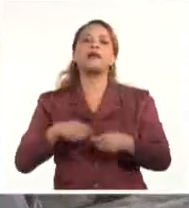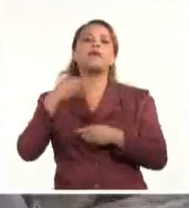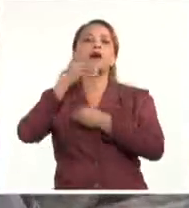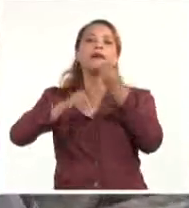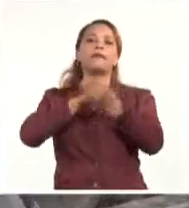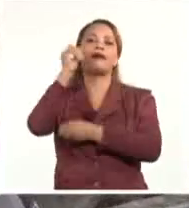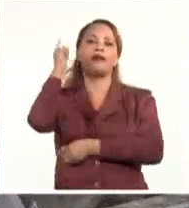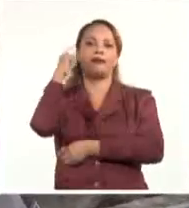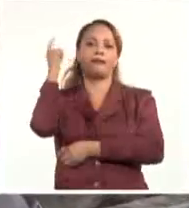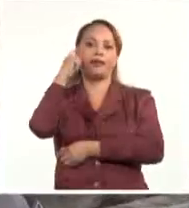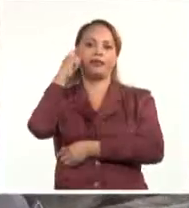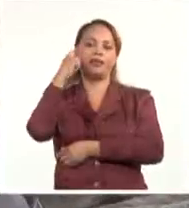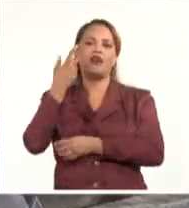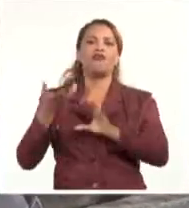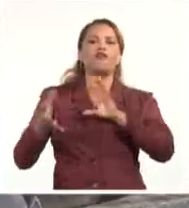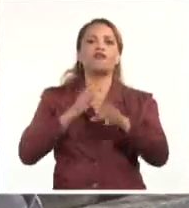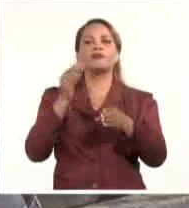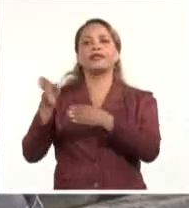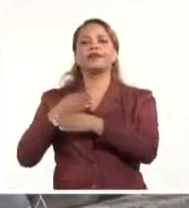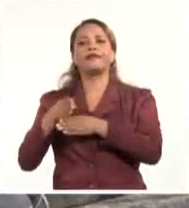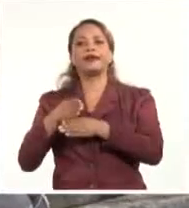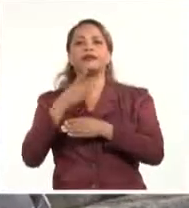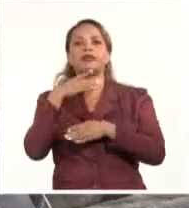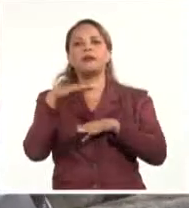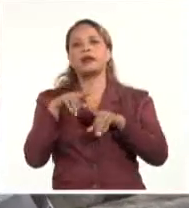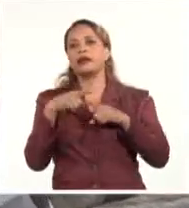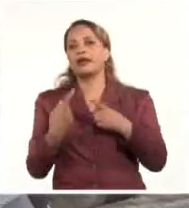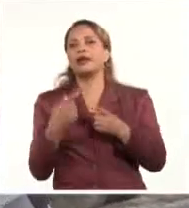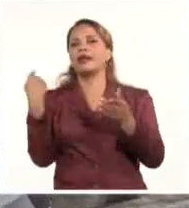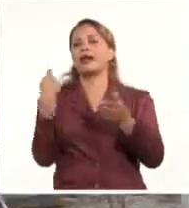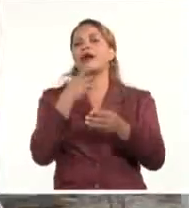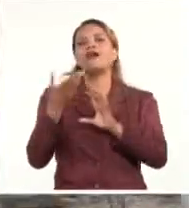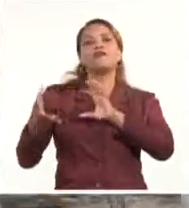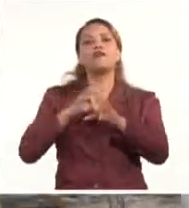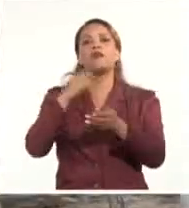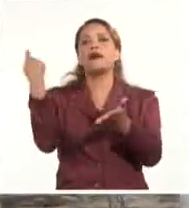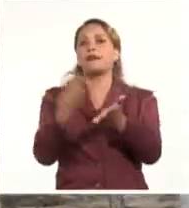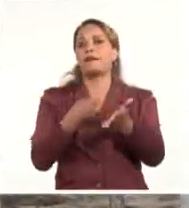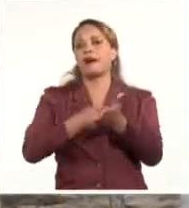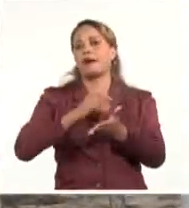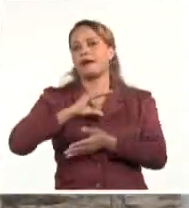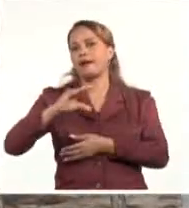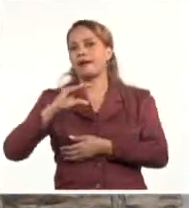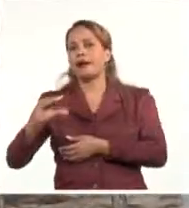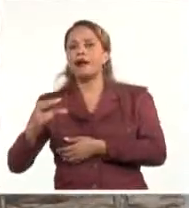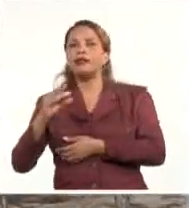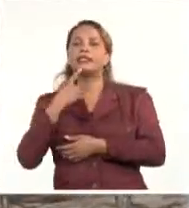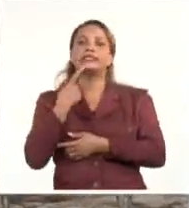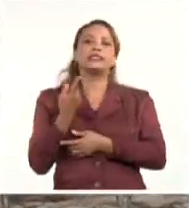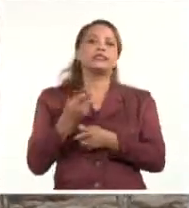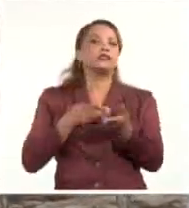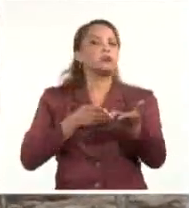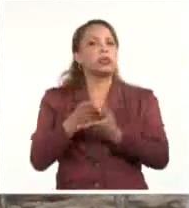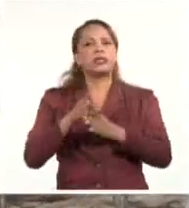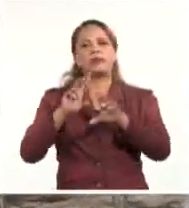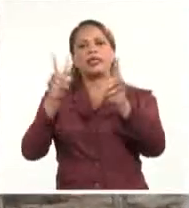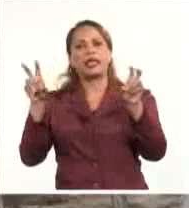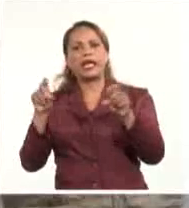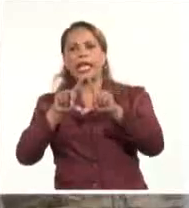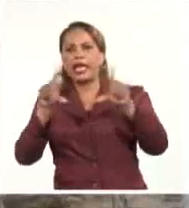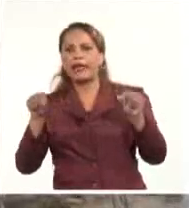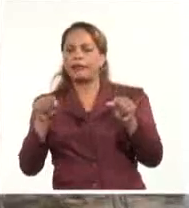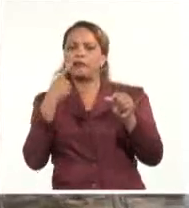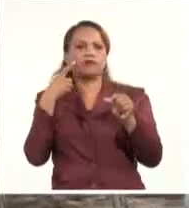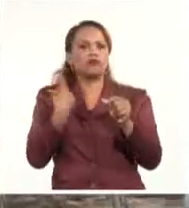que acabar las empresas de buscar y pensar diferente en la forma de los pagos, en la forma de las gestiones, sea a través de crédito, sea de la manera que sea.